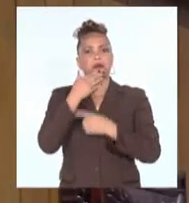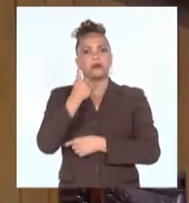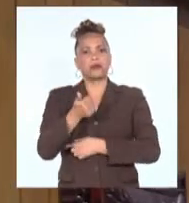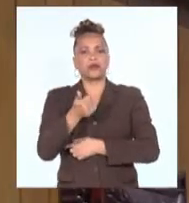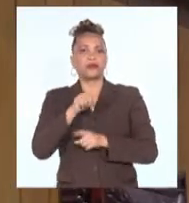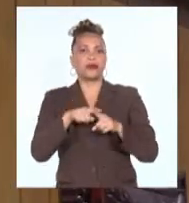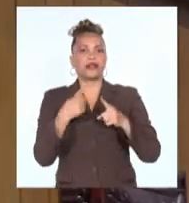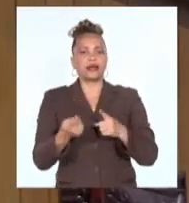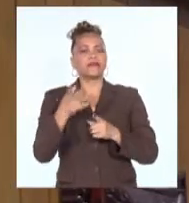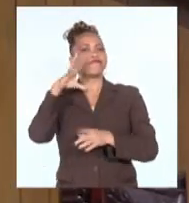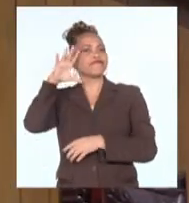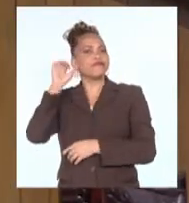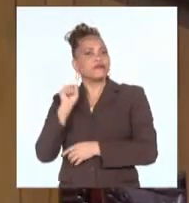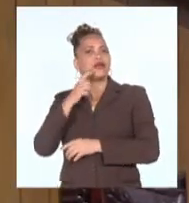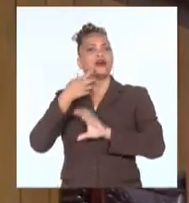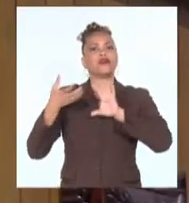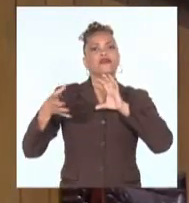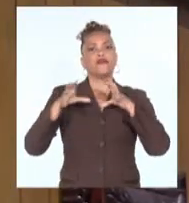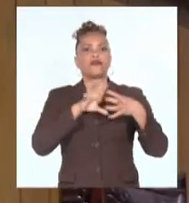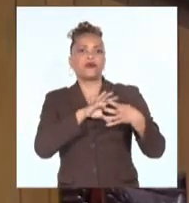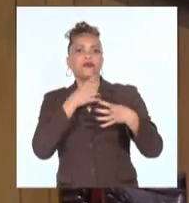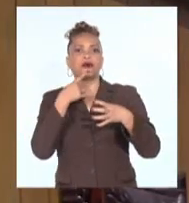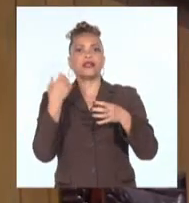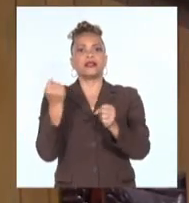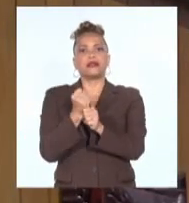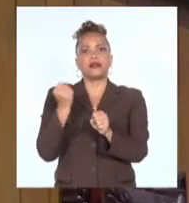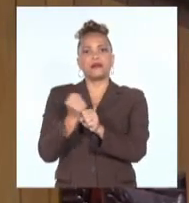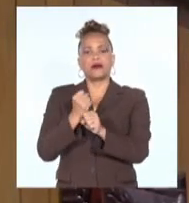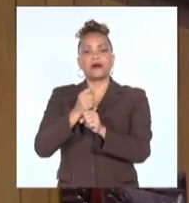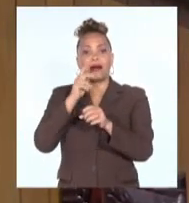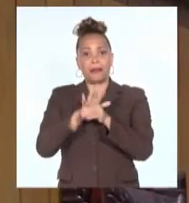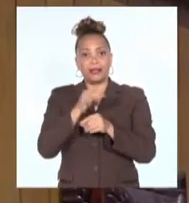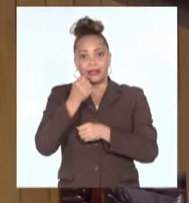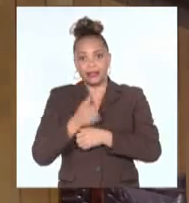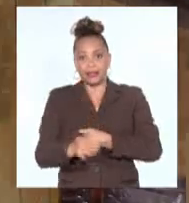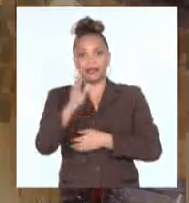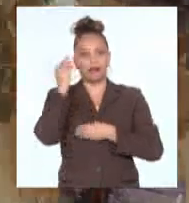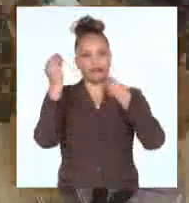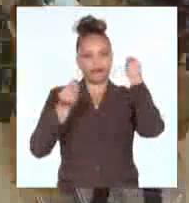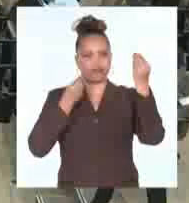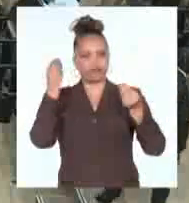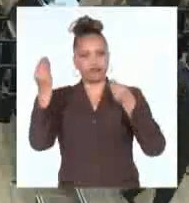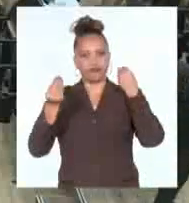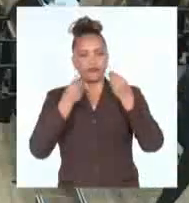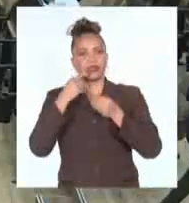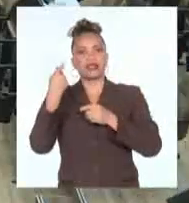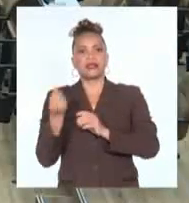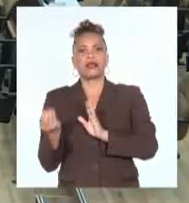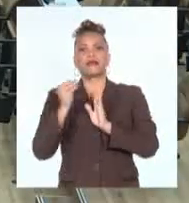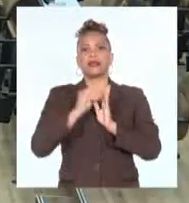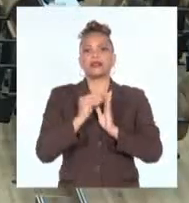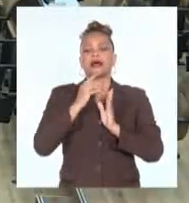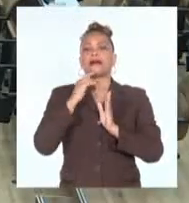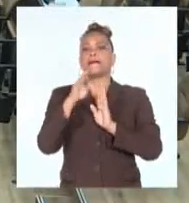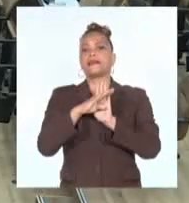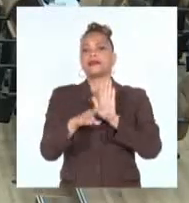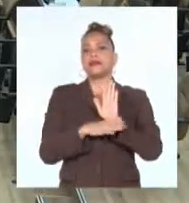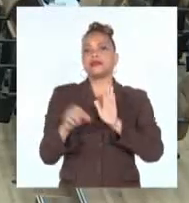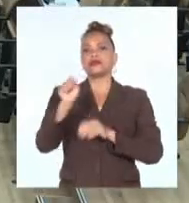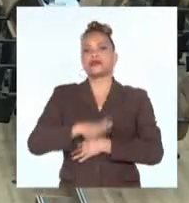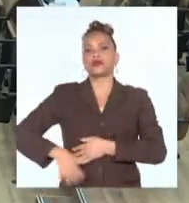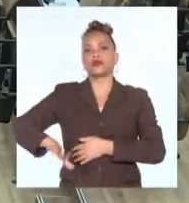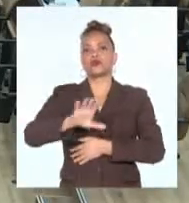para entender las dinámicas demográficas y a partir de este análisis generar medidas sociales, económicas